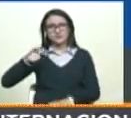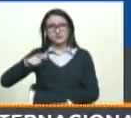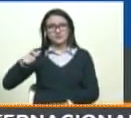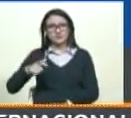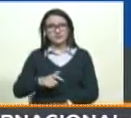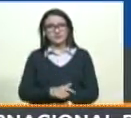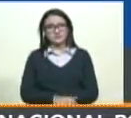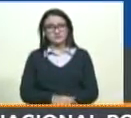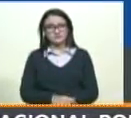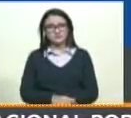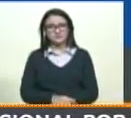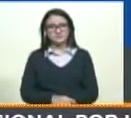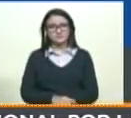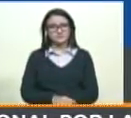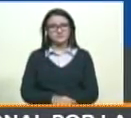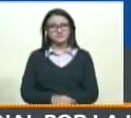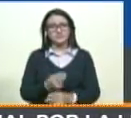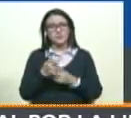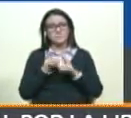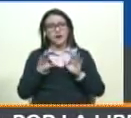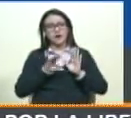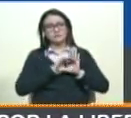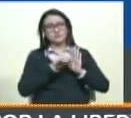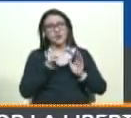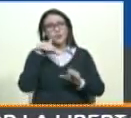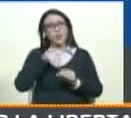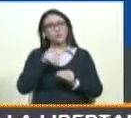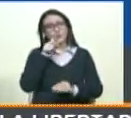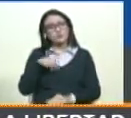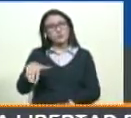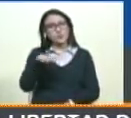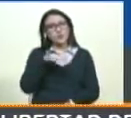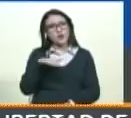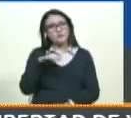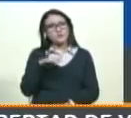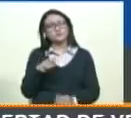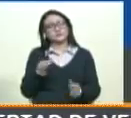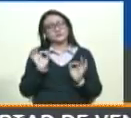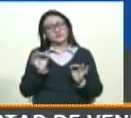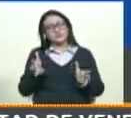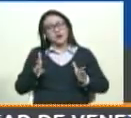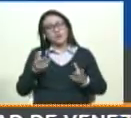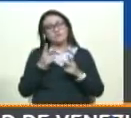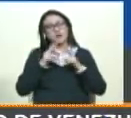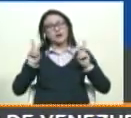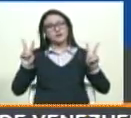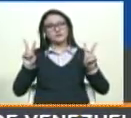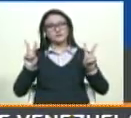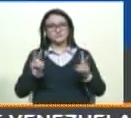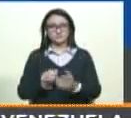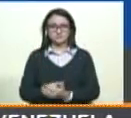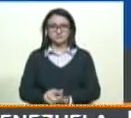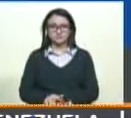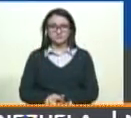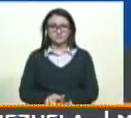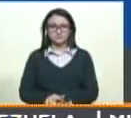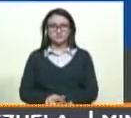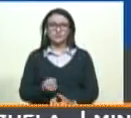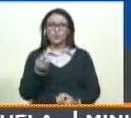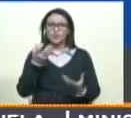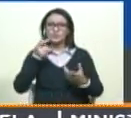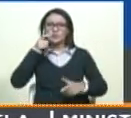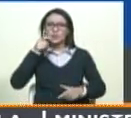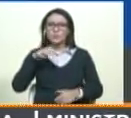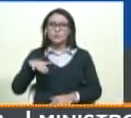pudieron convocar, porque la paz constituyente, el voto del pueblo, logró la paz definitiva en Venezuela. ¿Cuántos muertos